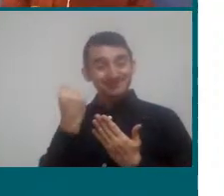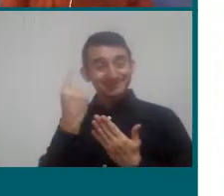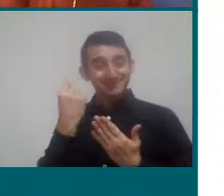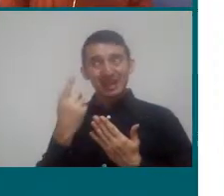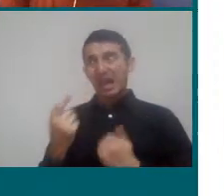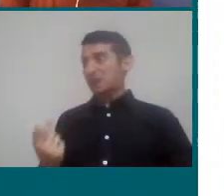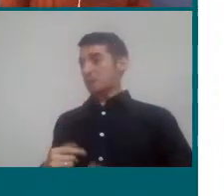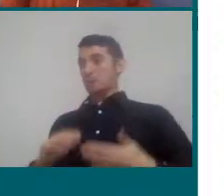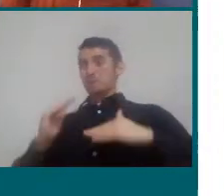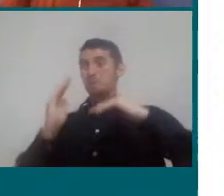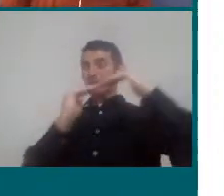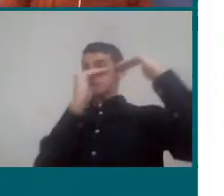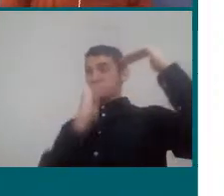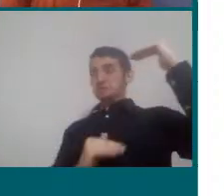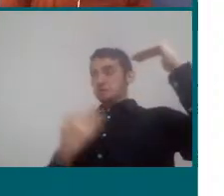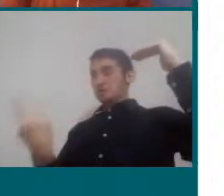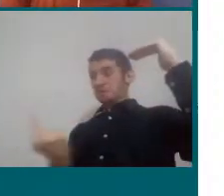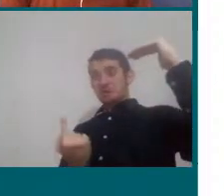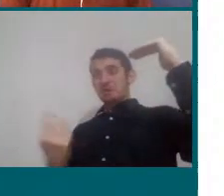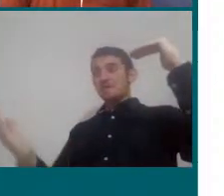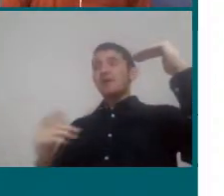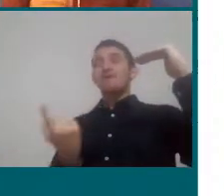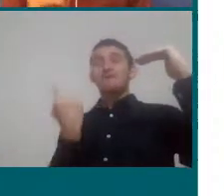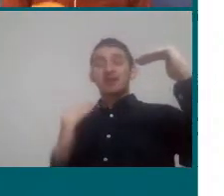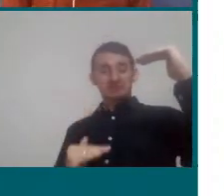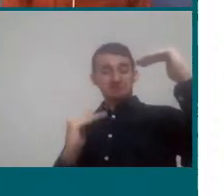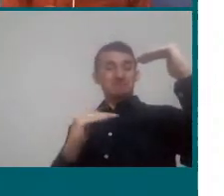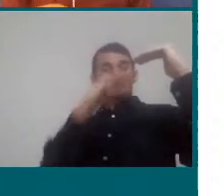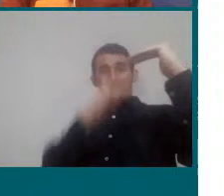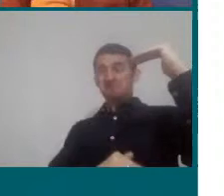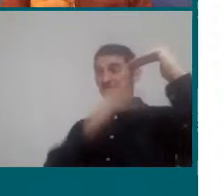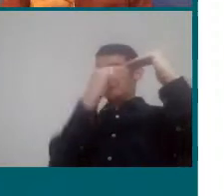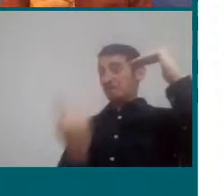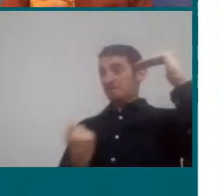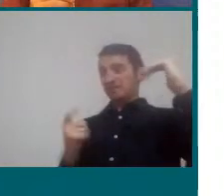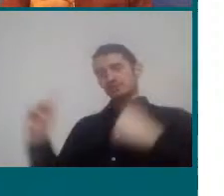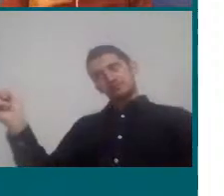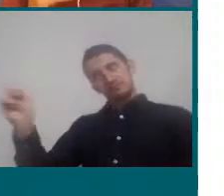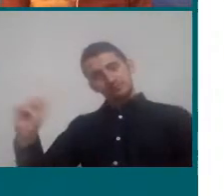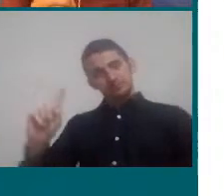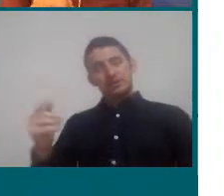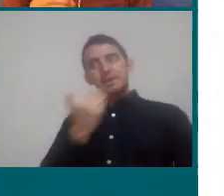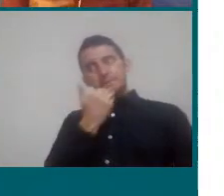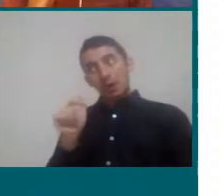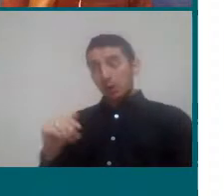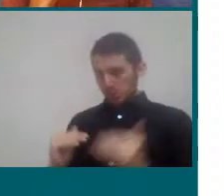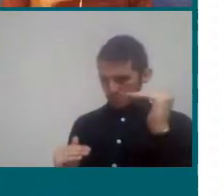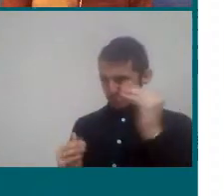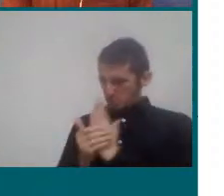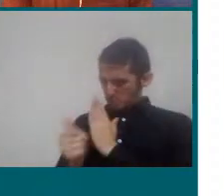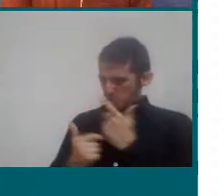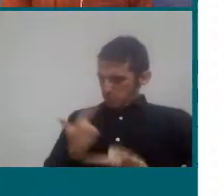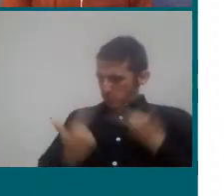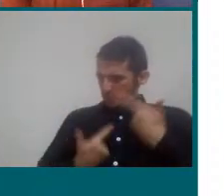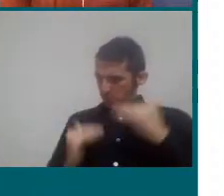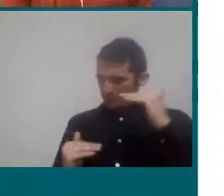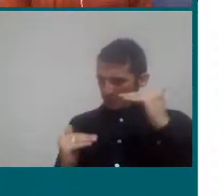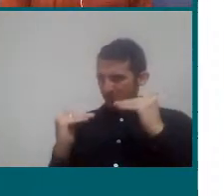Es importante, Alejandro, siempre generar el diálogo desde la